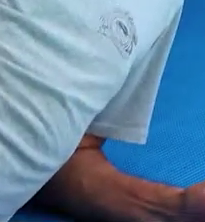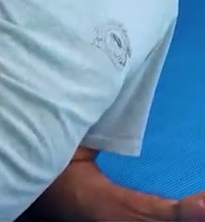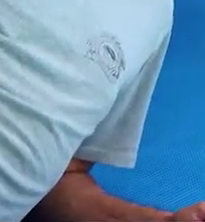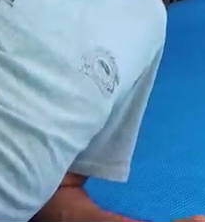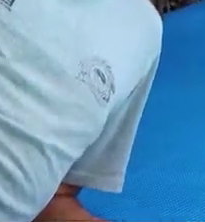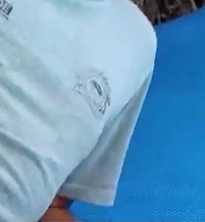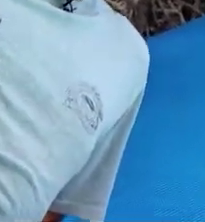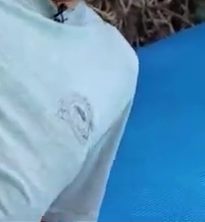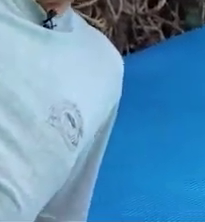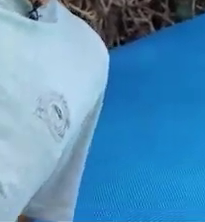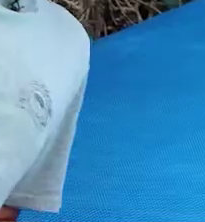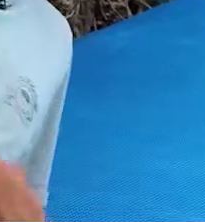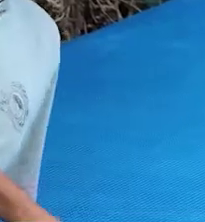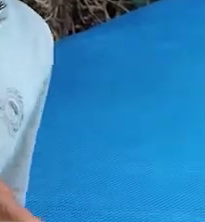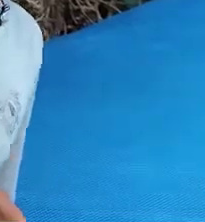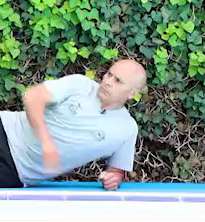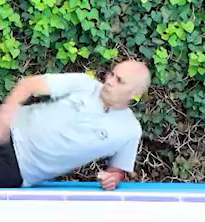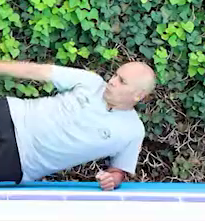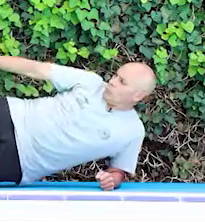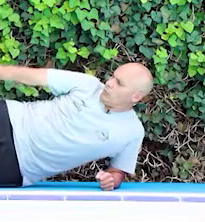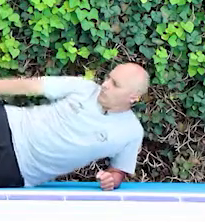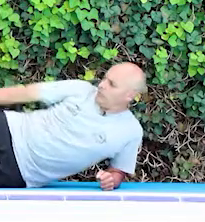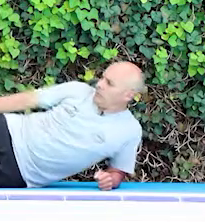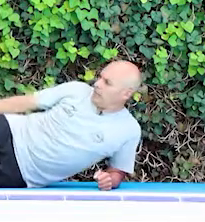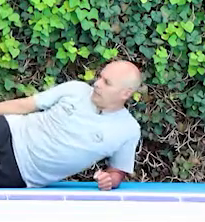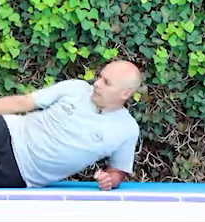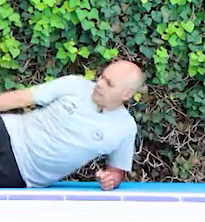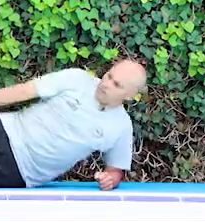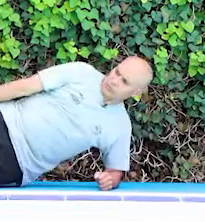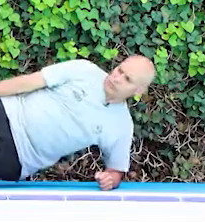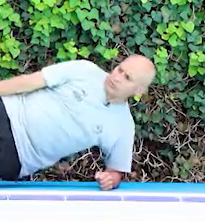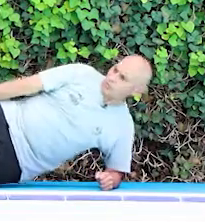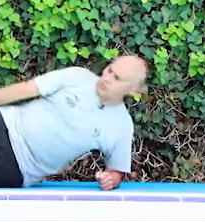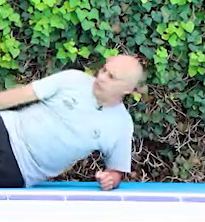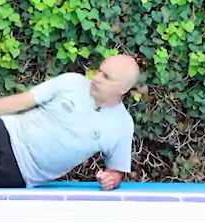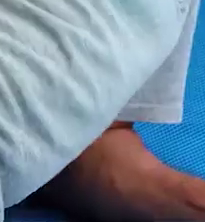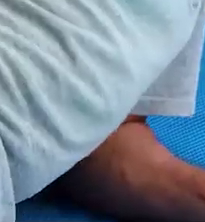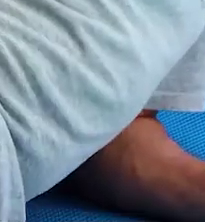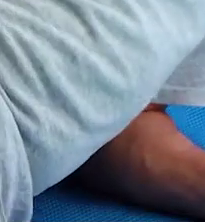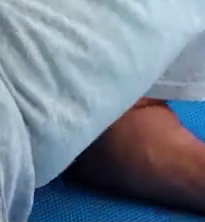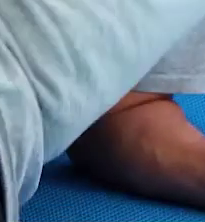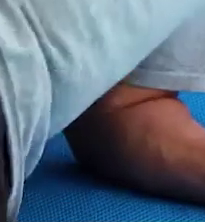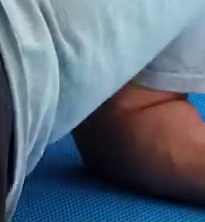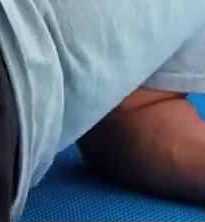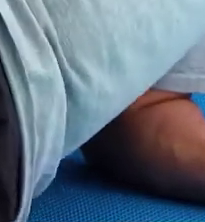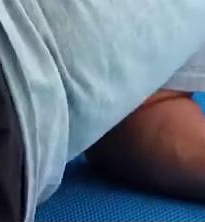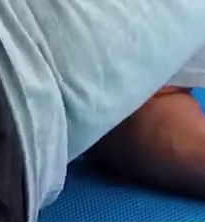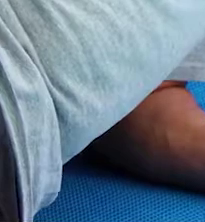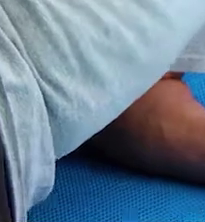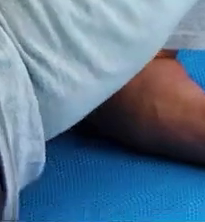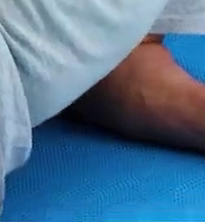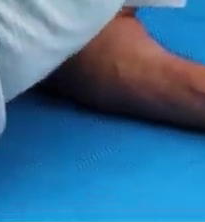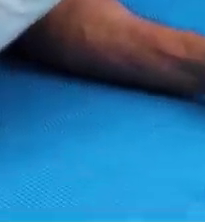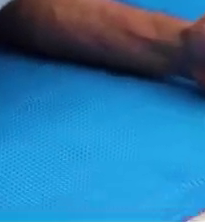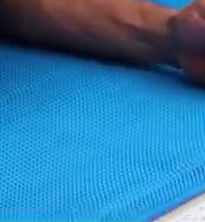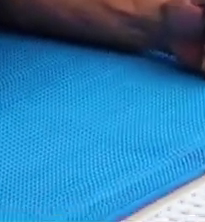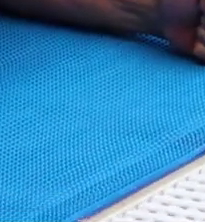cómo cuidarnos y cuidar de los otros. Maestro, tengo una duda. Cuando nos habló de la diferencia